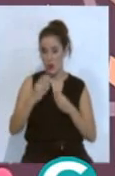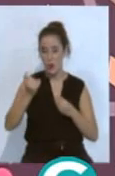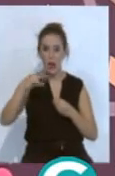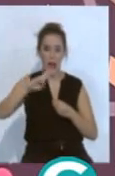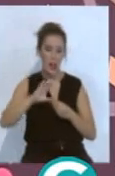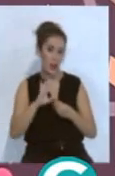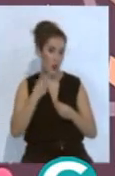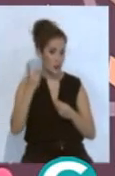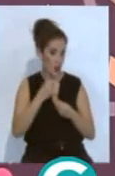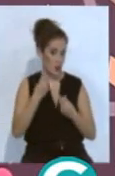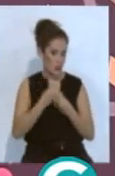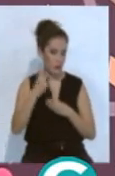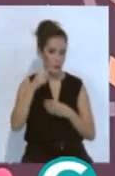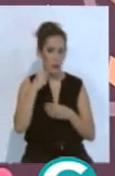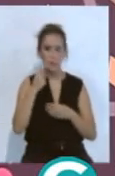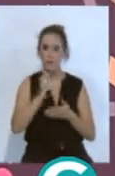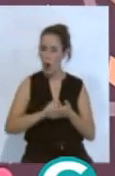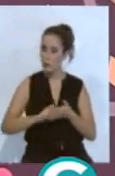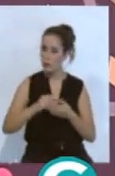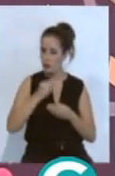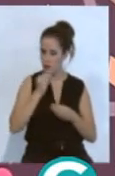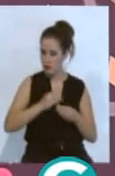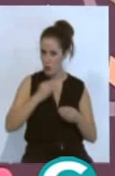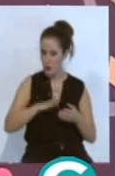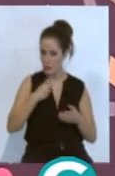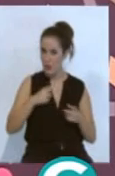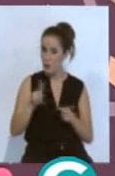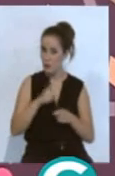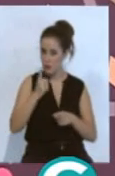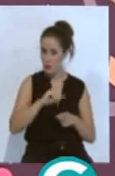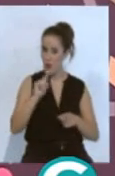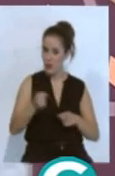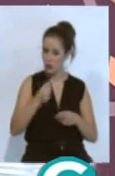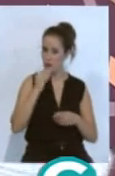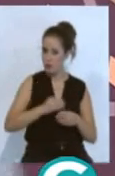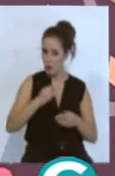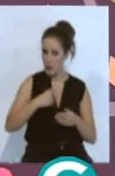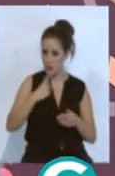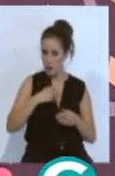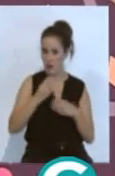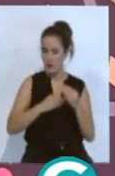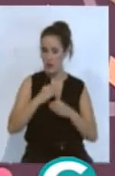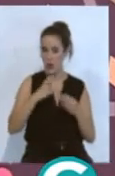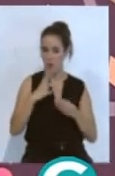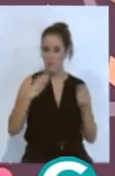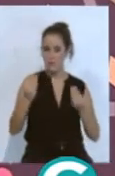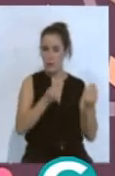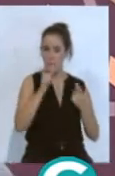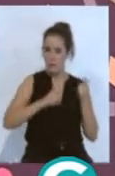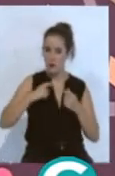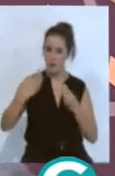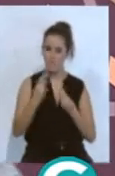verdad que encima de ser un gran compositor y un gran autor de letras y de música y un gran director, ha tenido la fortuna de rodearse de